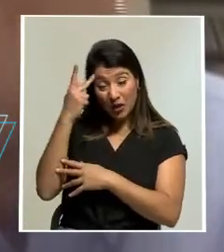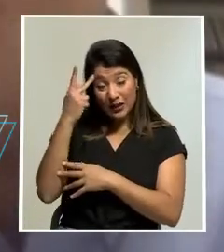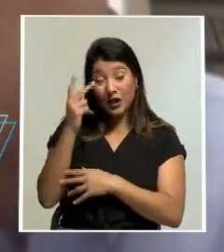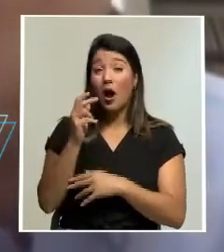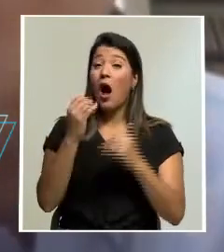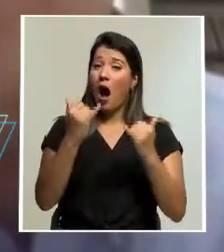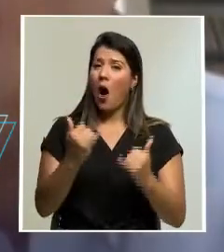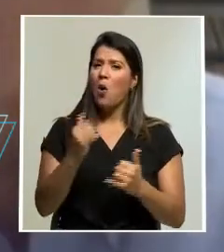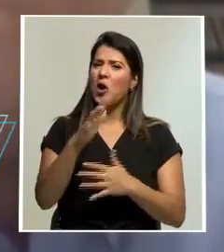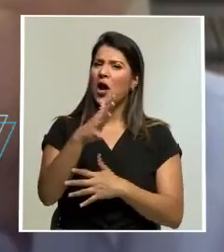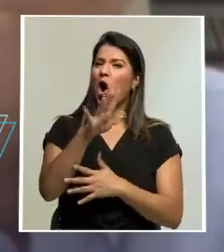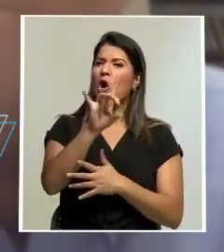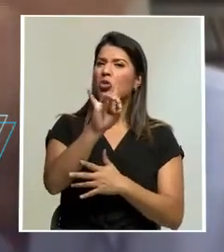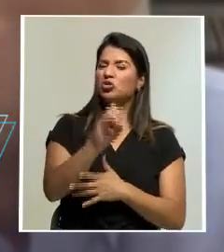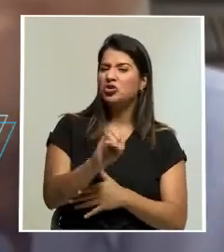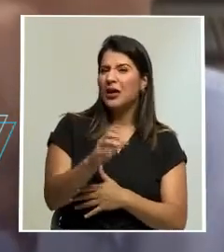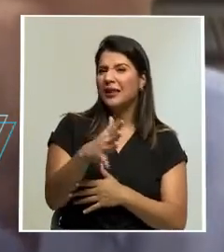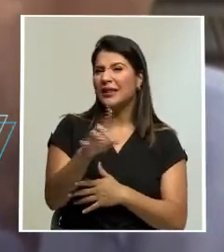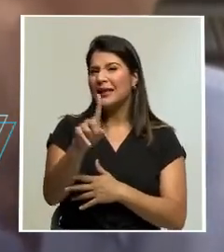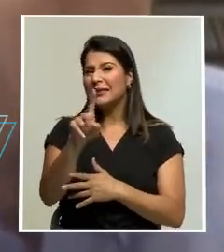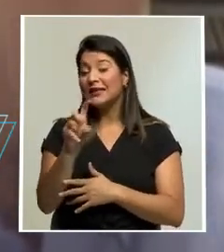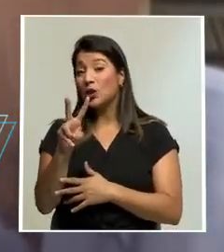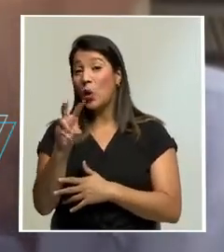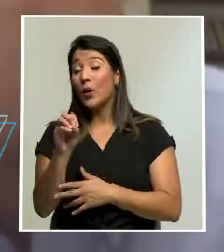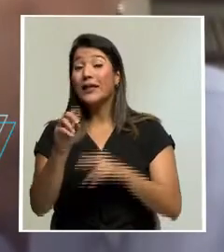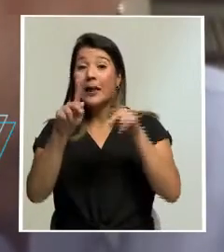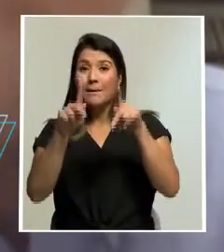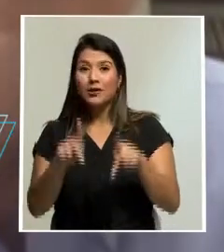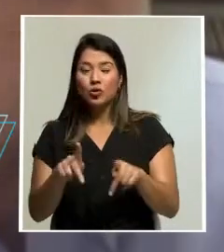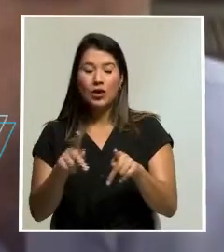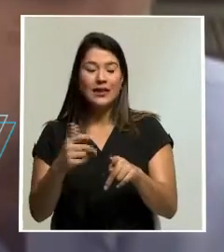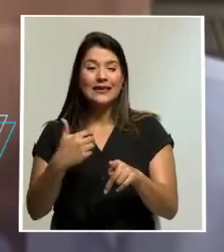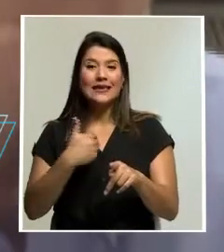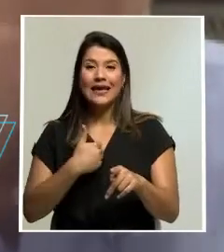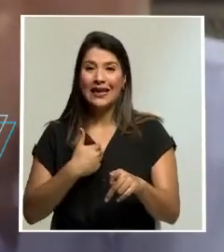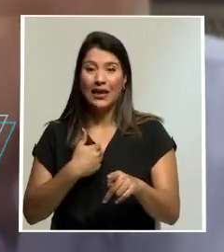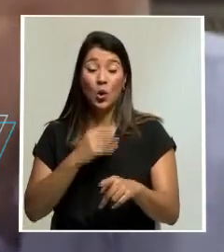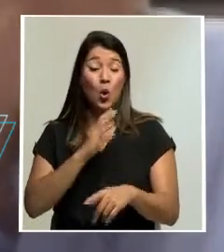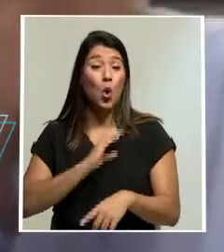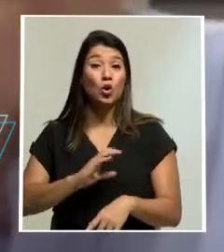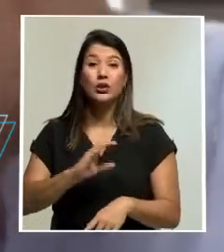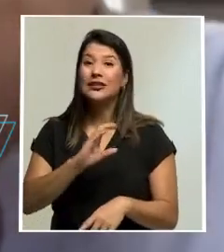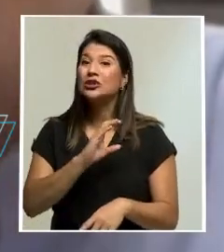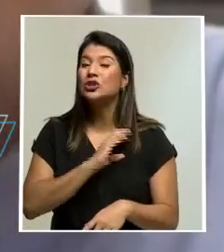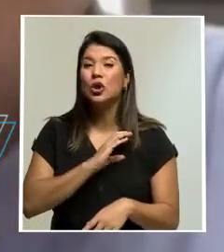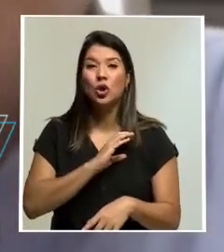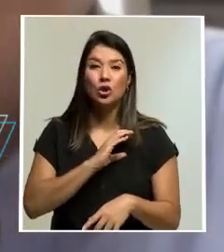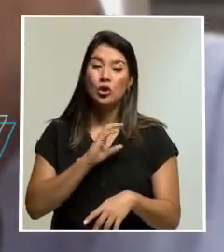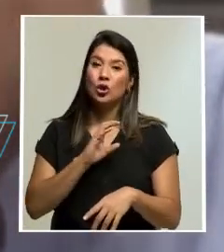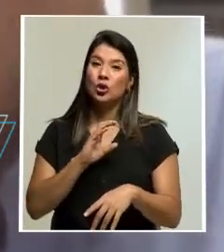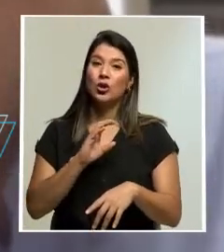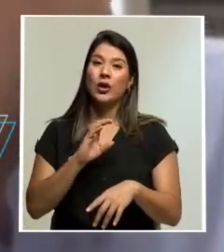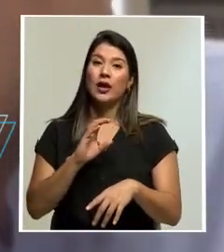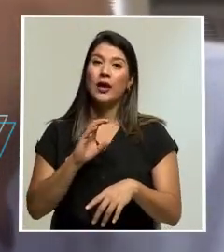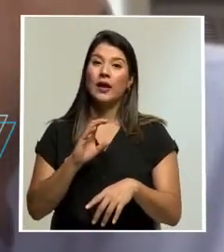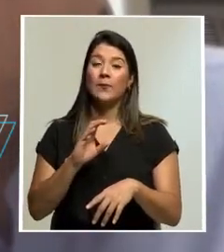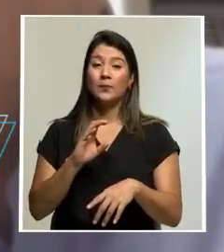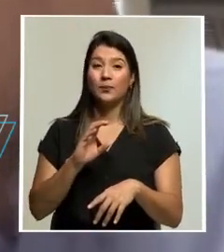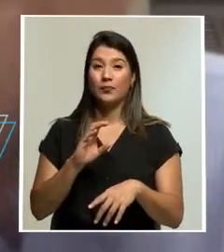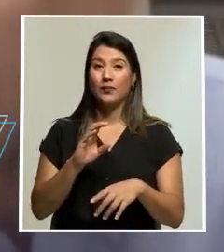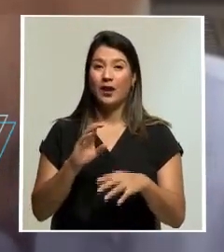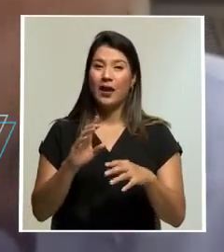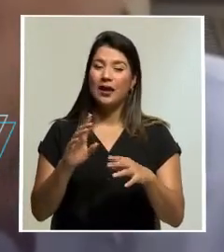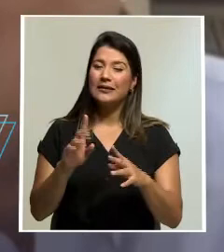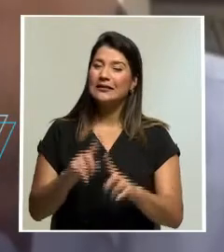80 y 120 personas que se encuentran en una condición irregular que la podríamos llamar como arresto domiciliario